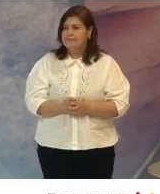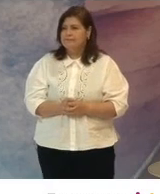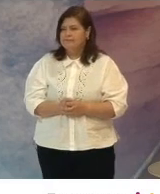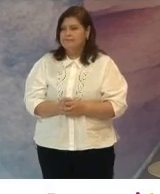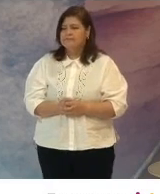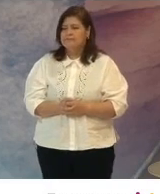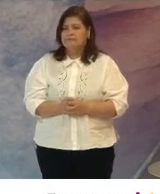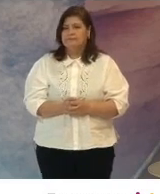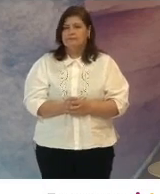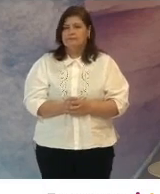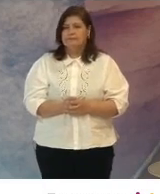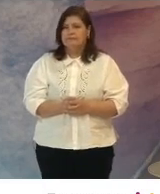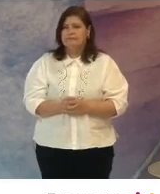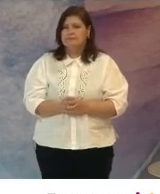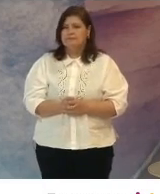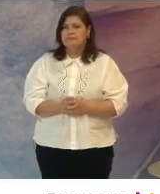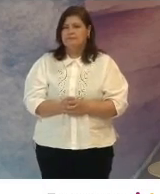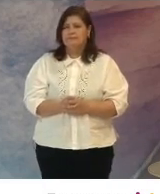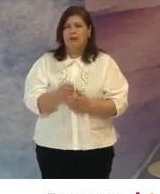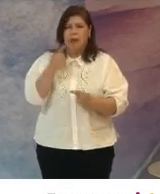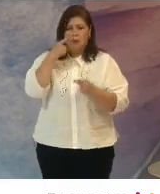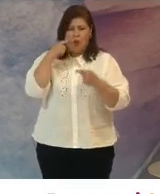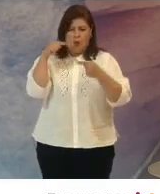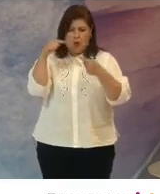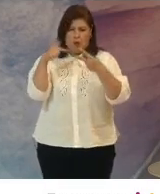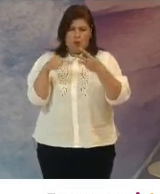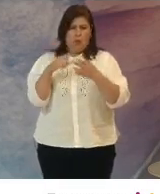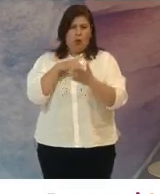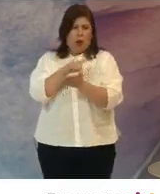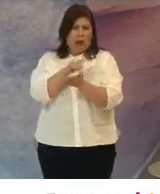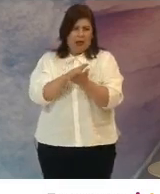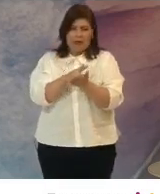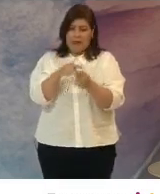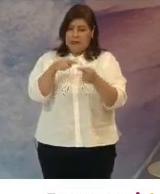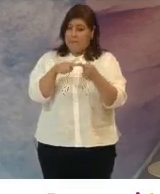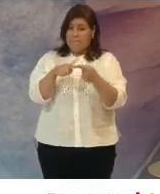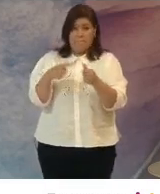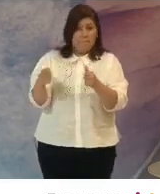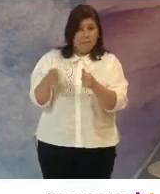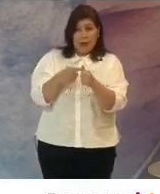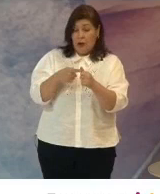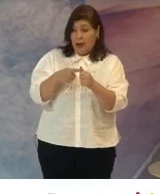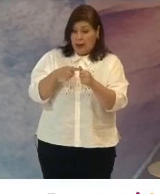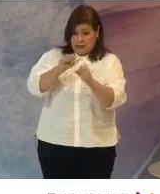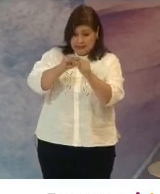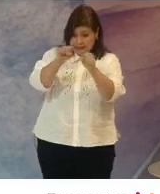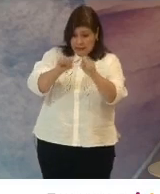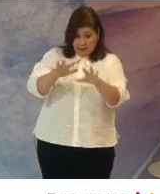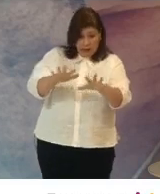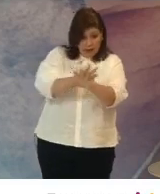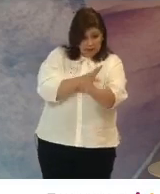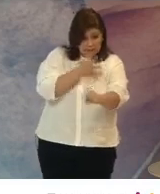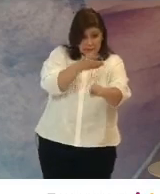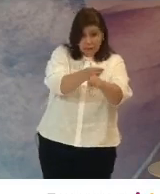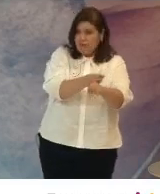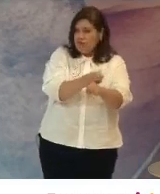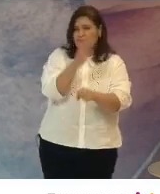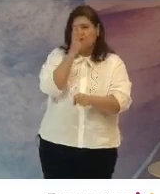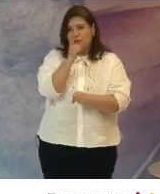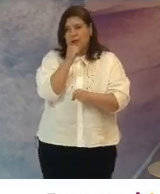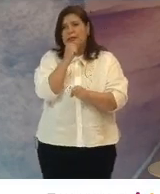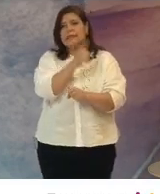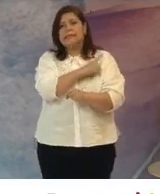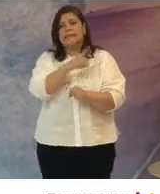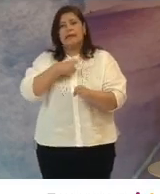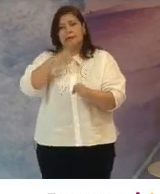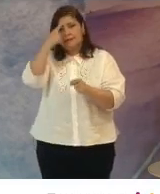con estos principios. Primero, no puedes cambiar un sistema a menos de que transformes